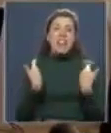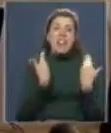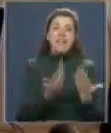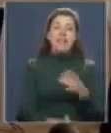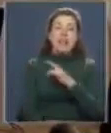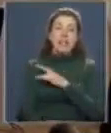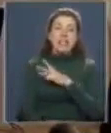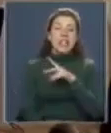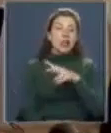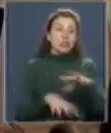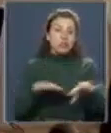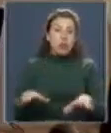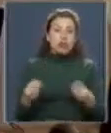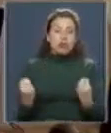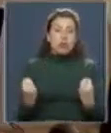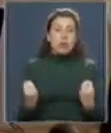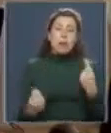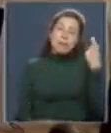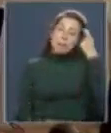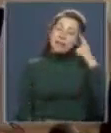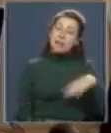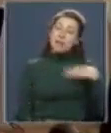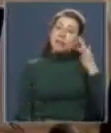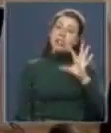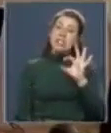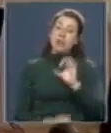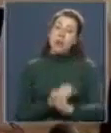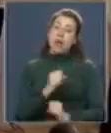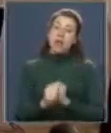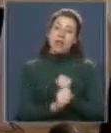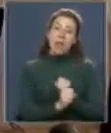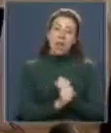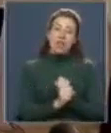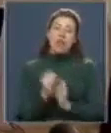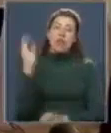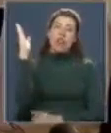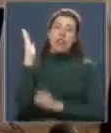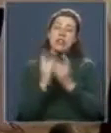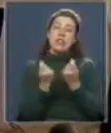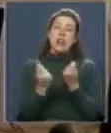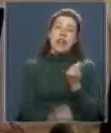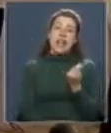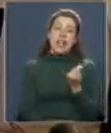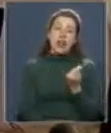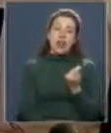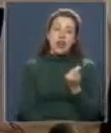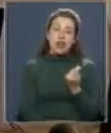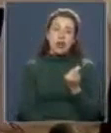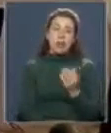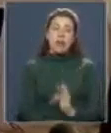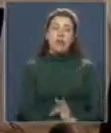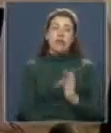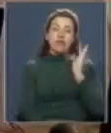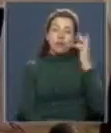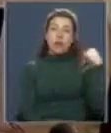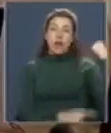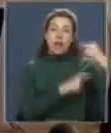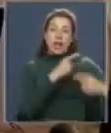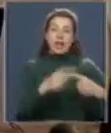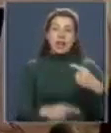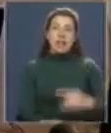Chile su riqueza. Pensemos en los próximos 50 años y en el desarrollo económico de las futuras